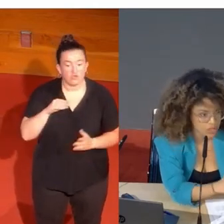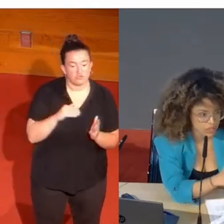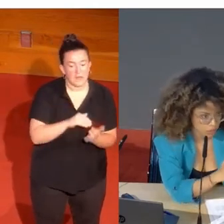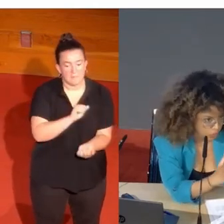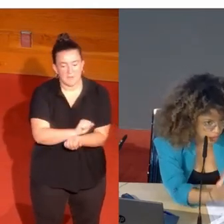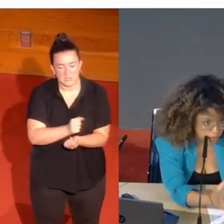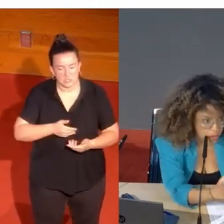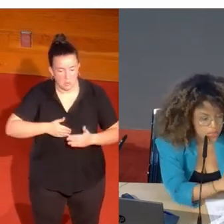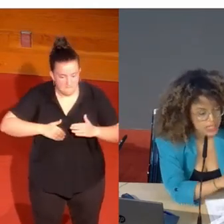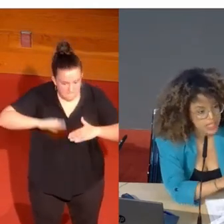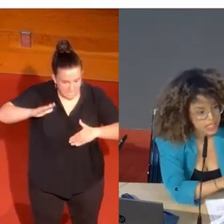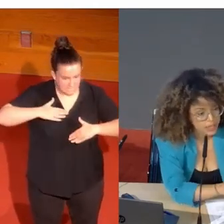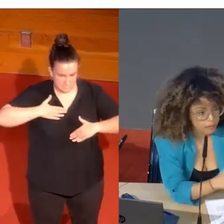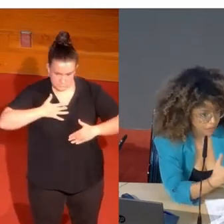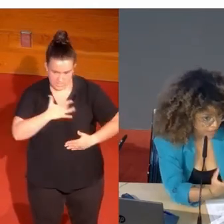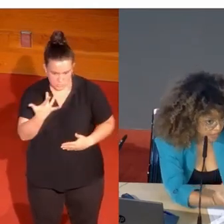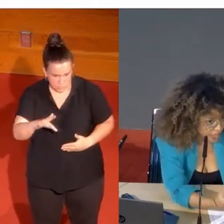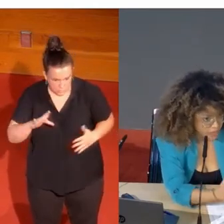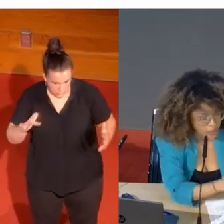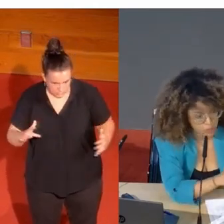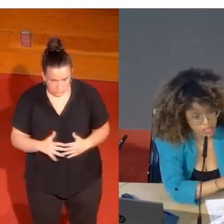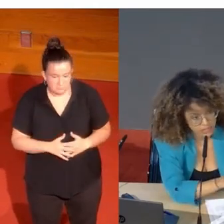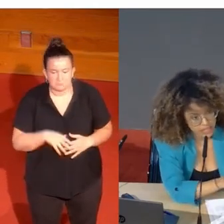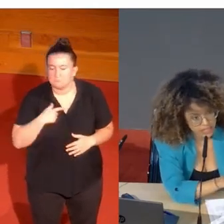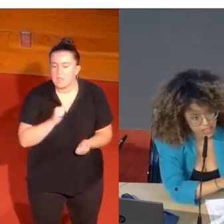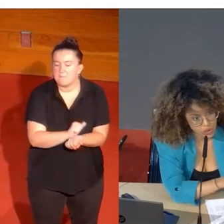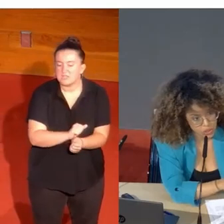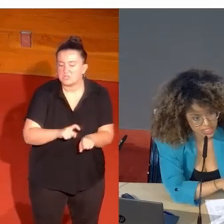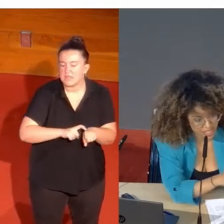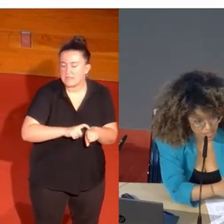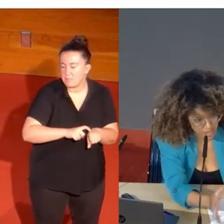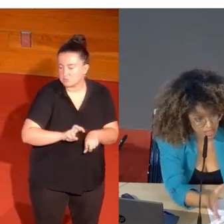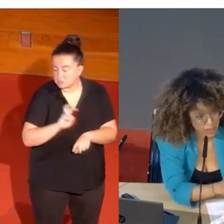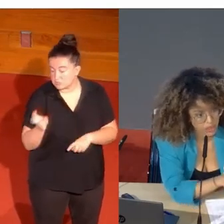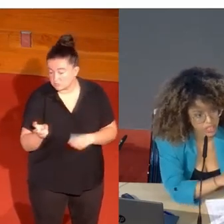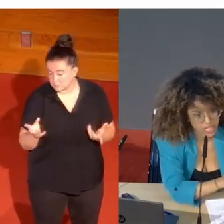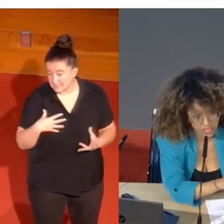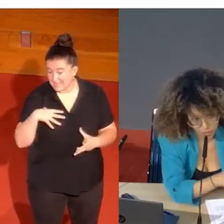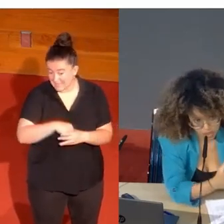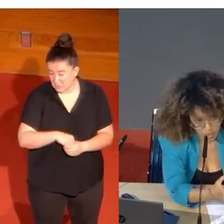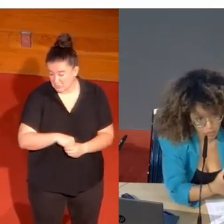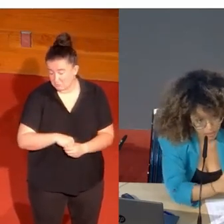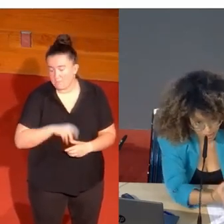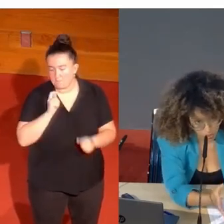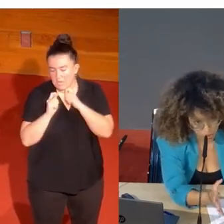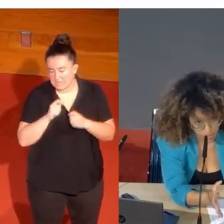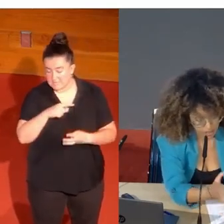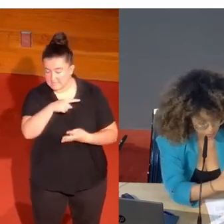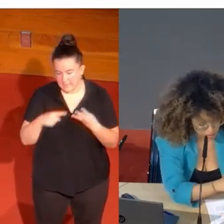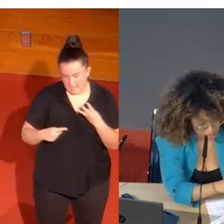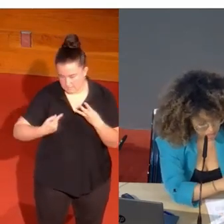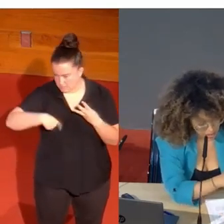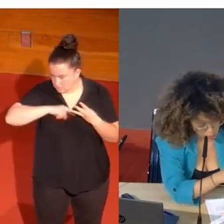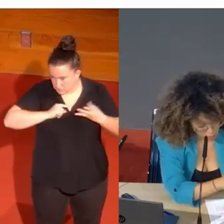presos de todo tipo y entre ellos pues había estos tres grandes periodistas que hemos estado pidiendo su